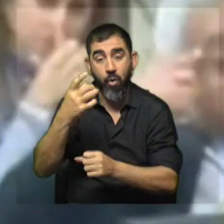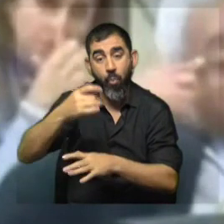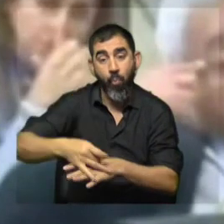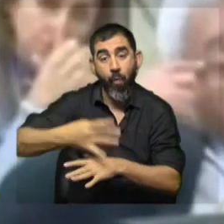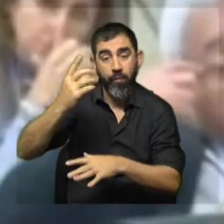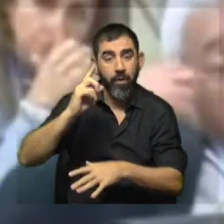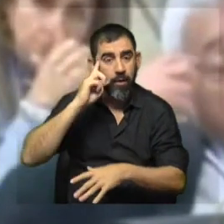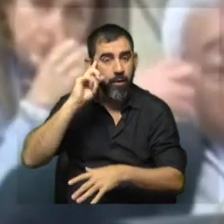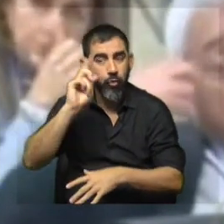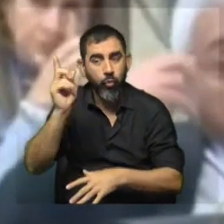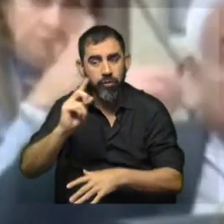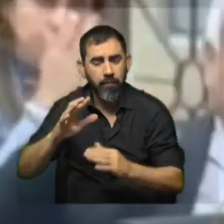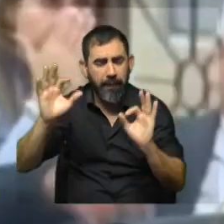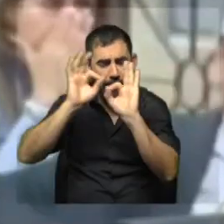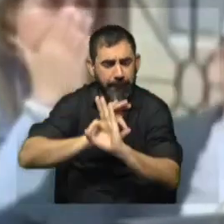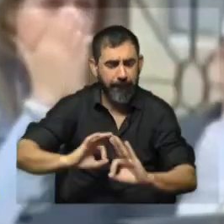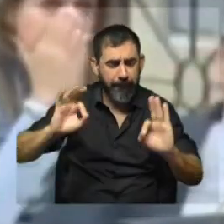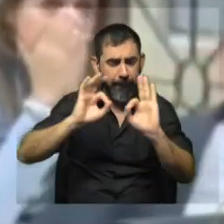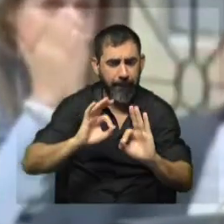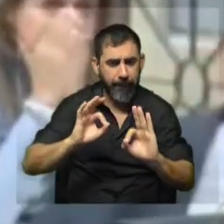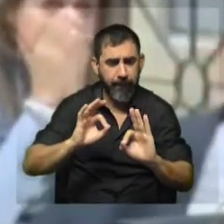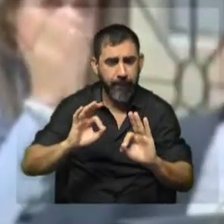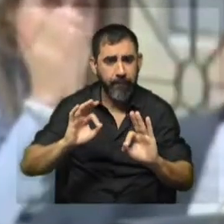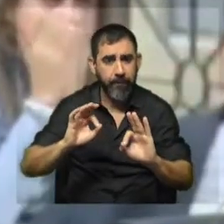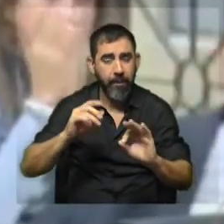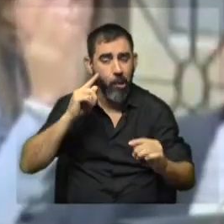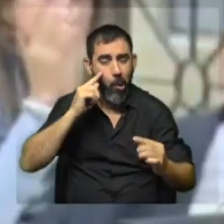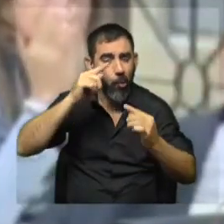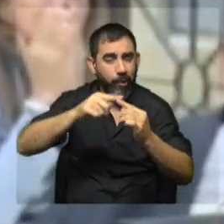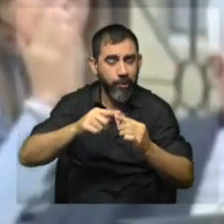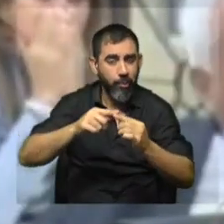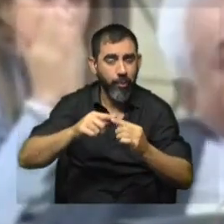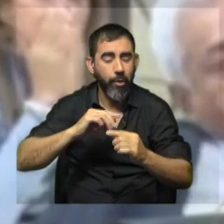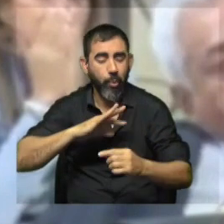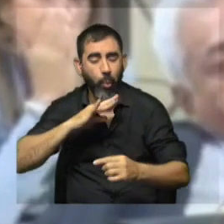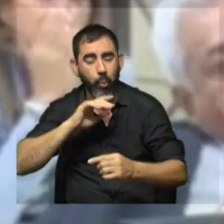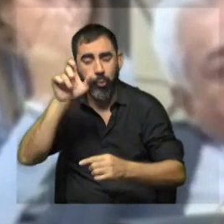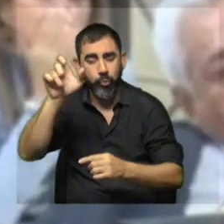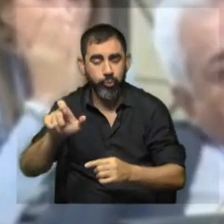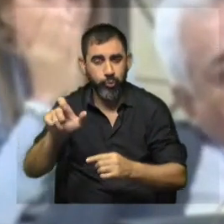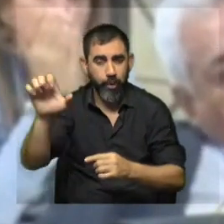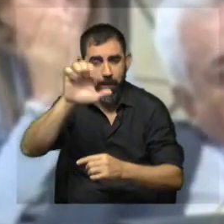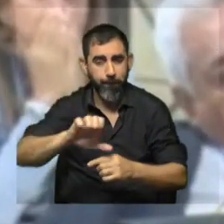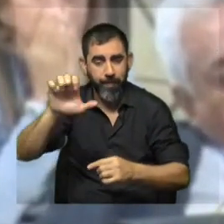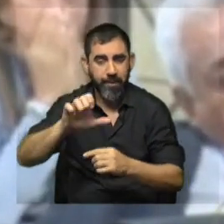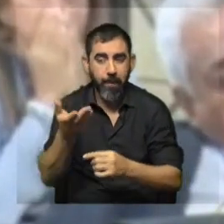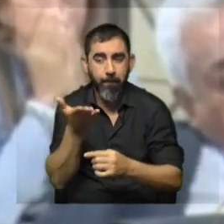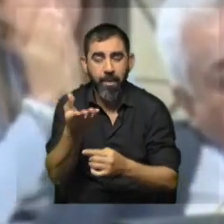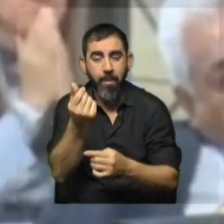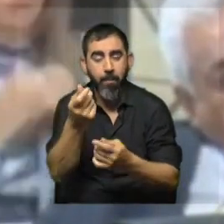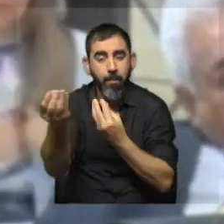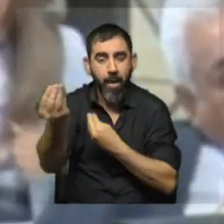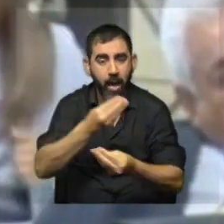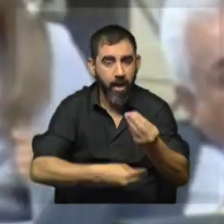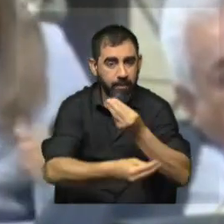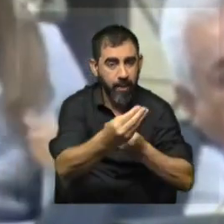profesionales tuviesen la más mínima idea de las intenciones que tenía Odebrecht cuando solicitaba la transferencia de un dinero, ni